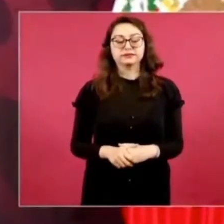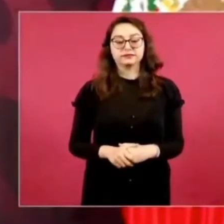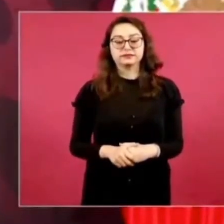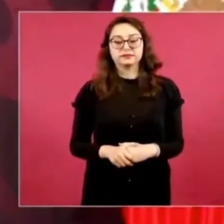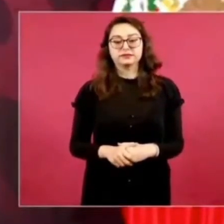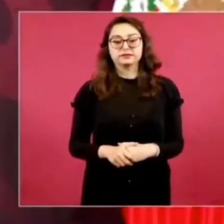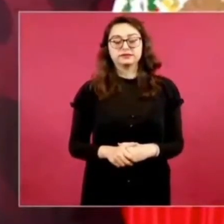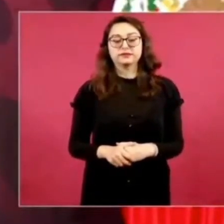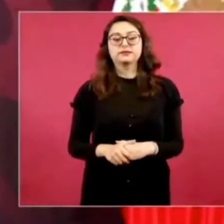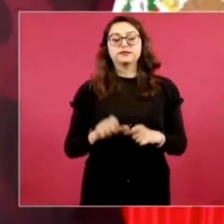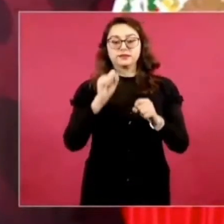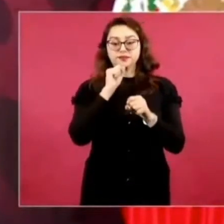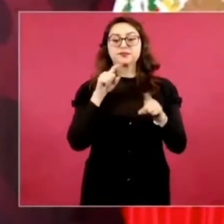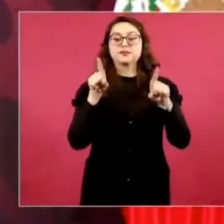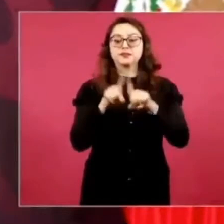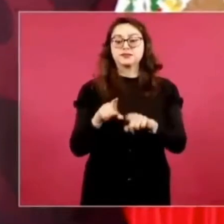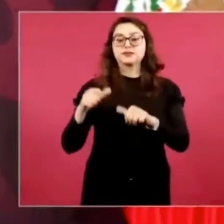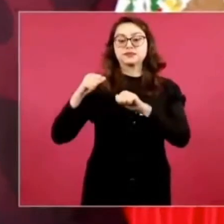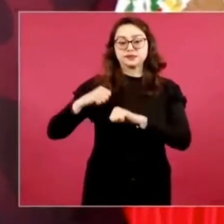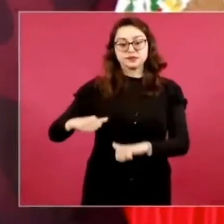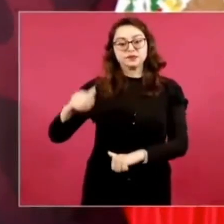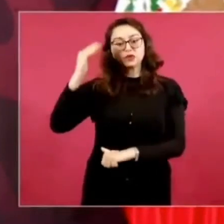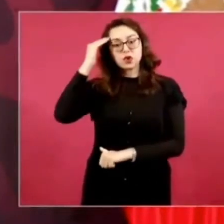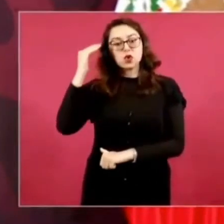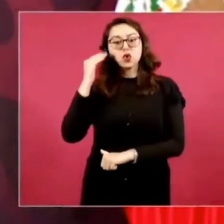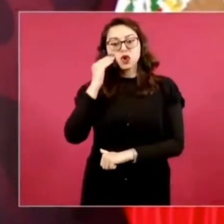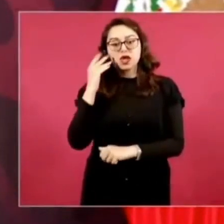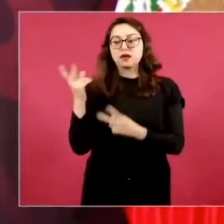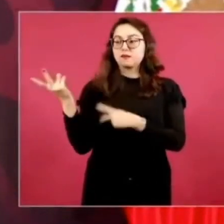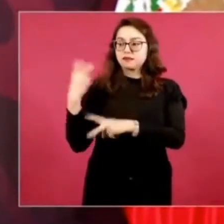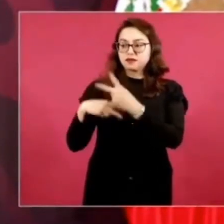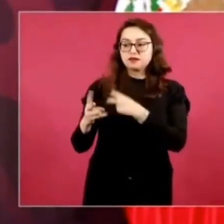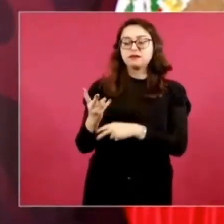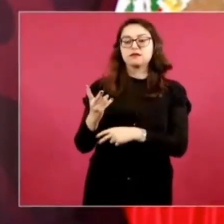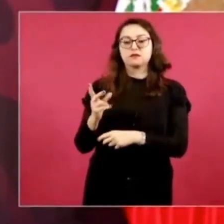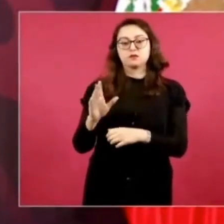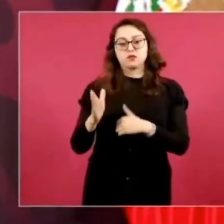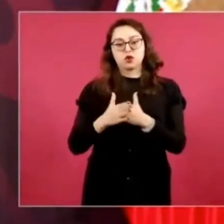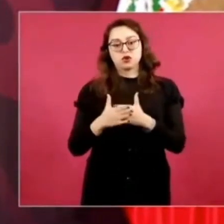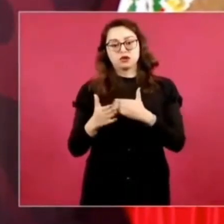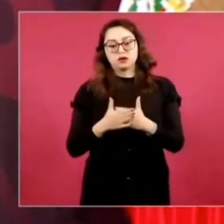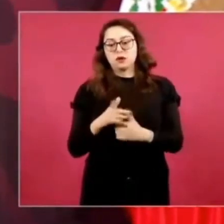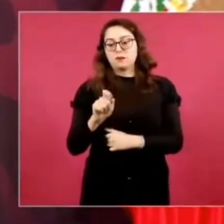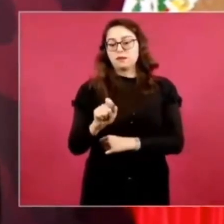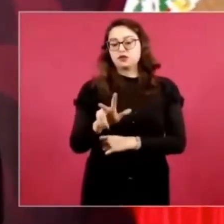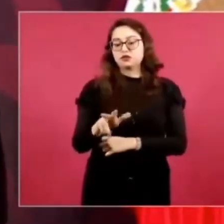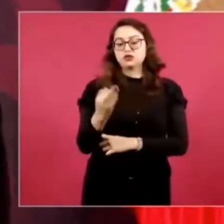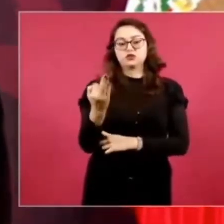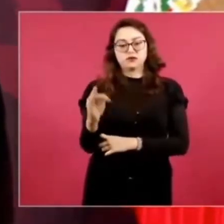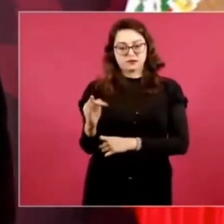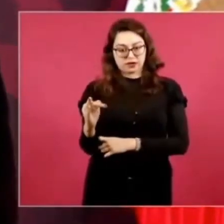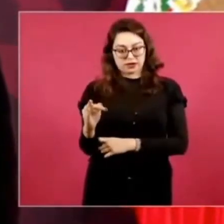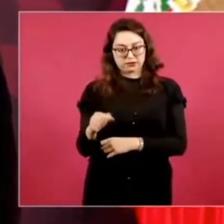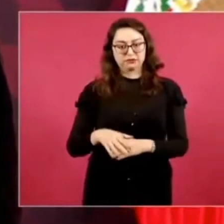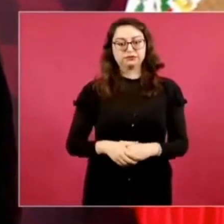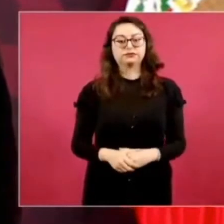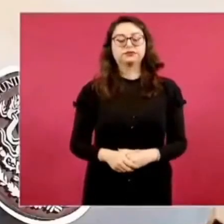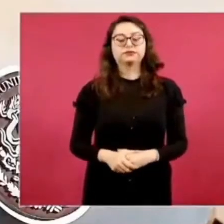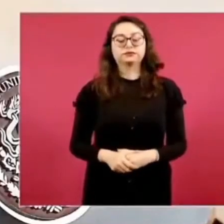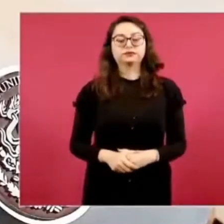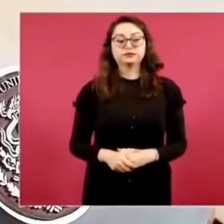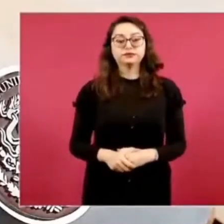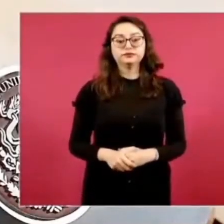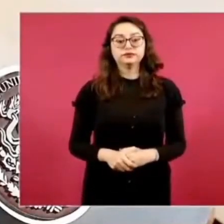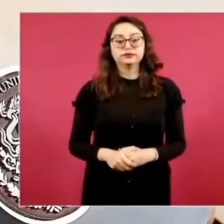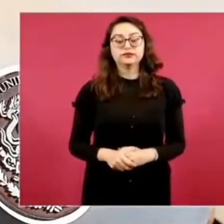Y vienen también autoridades de Corea, día 28 de febrero. Bueno, a